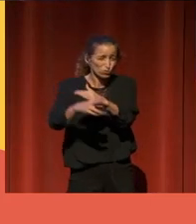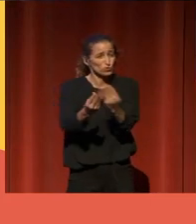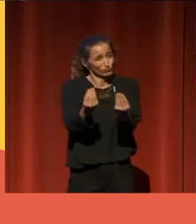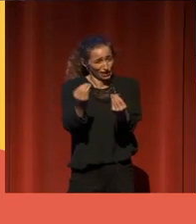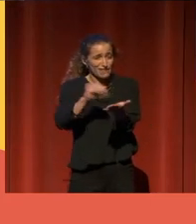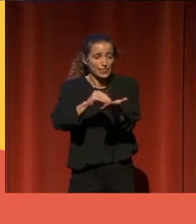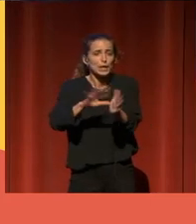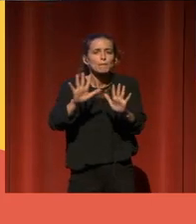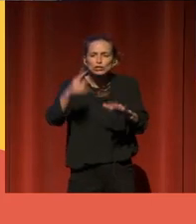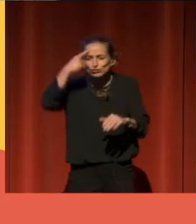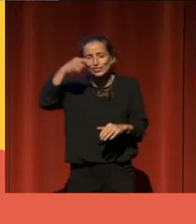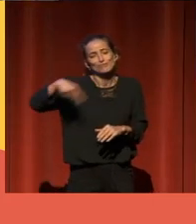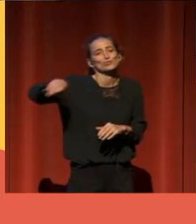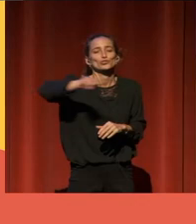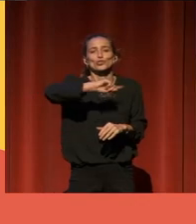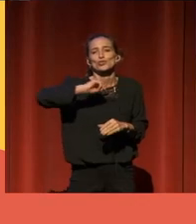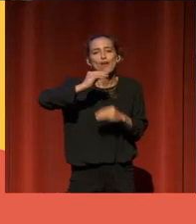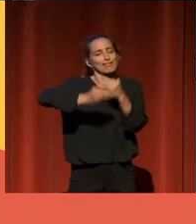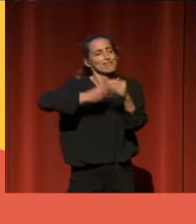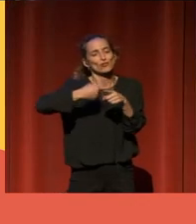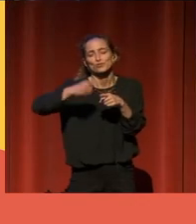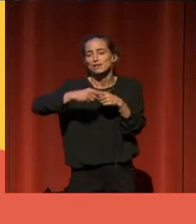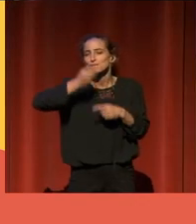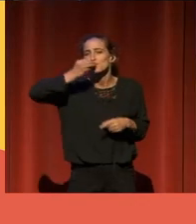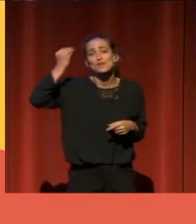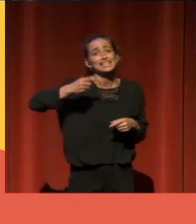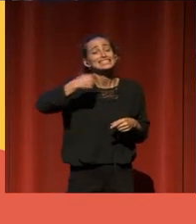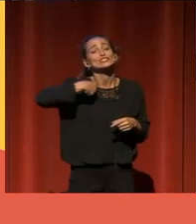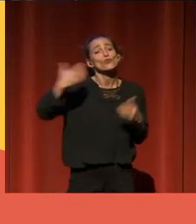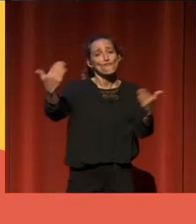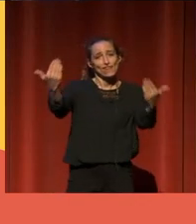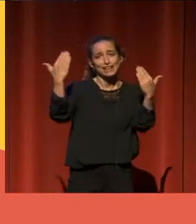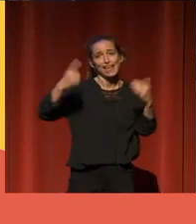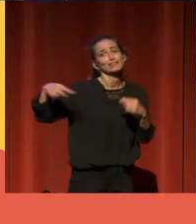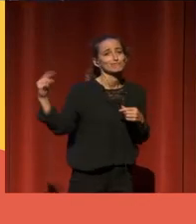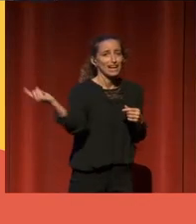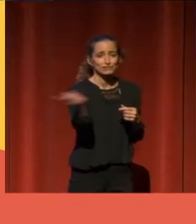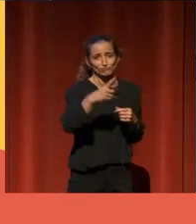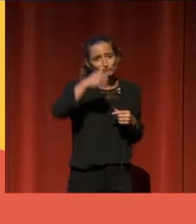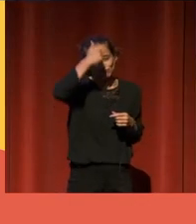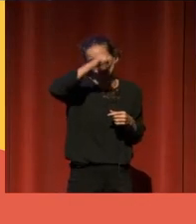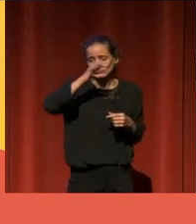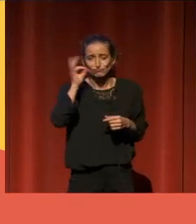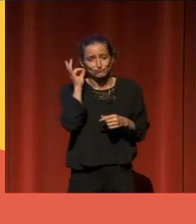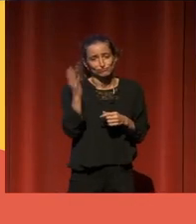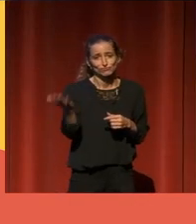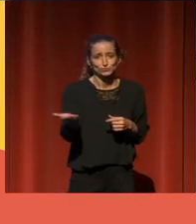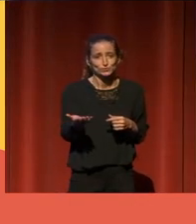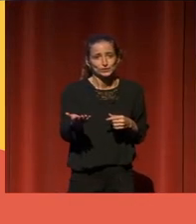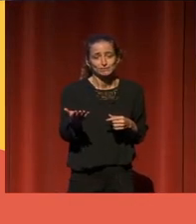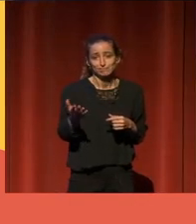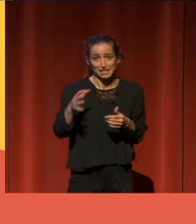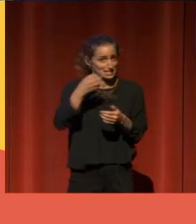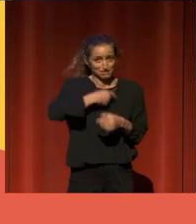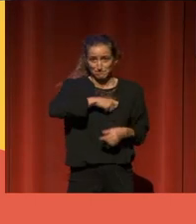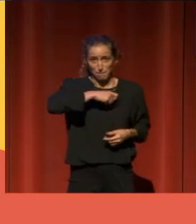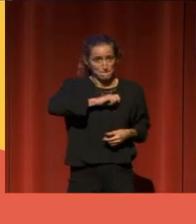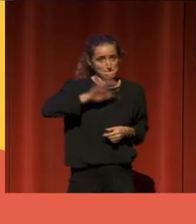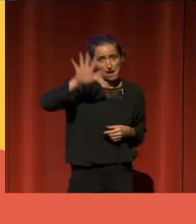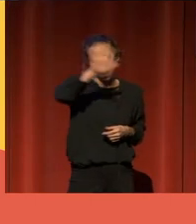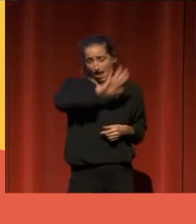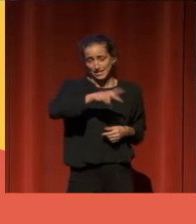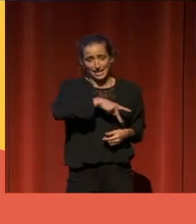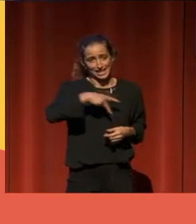también Sé que estáis haciendo las cosas muy bien y quiero felicitaros a todas y todos y a todo España en